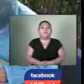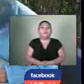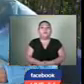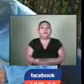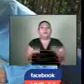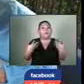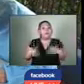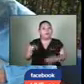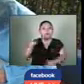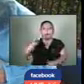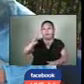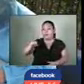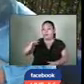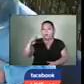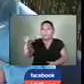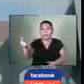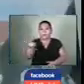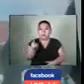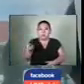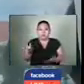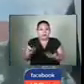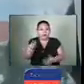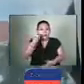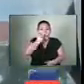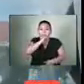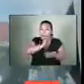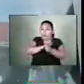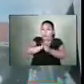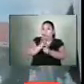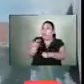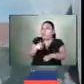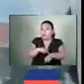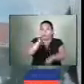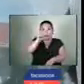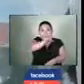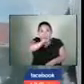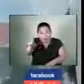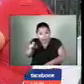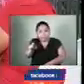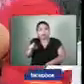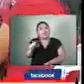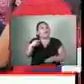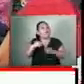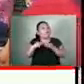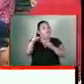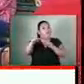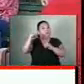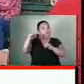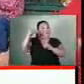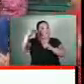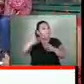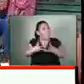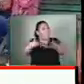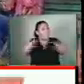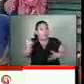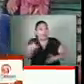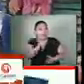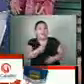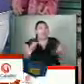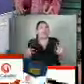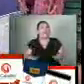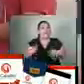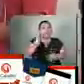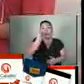Más de 2,000 salvadoreños se contagiaron de coronavirus en una semana en el país. Cifras que siguen alarmando a las autoridades, pues diariamente